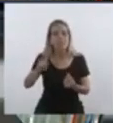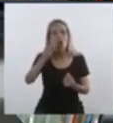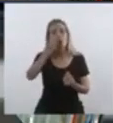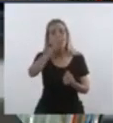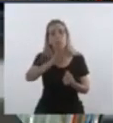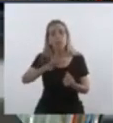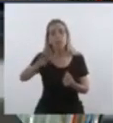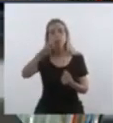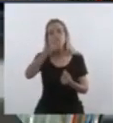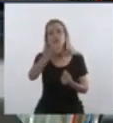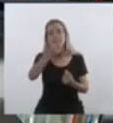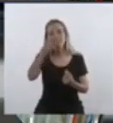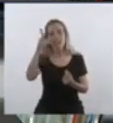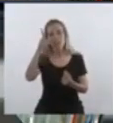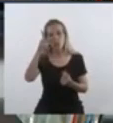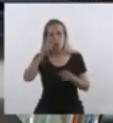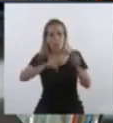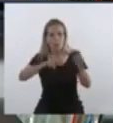122.468 casos.